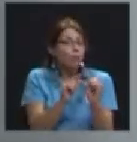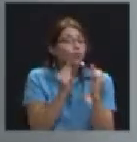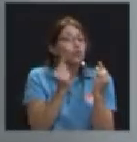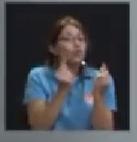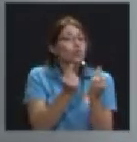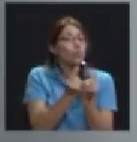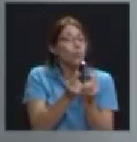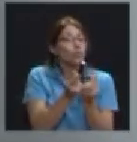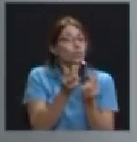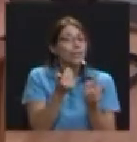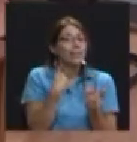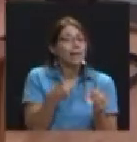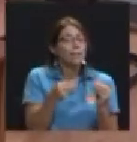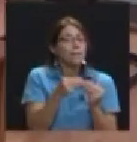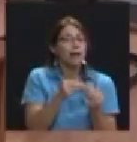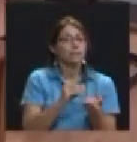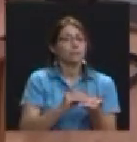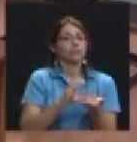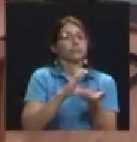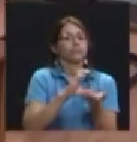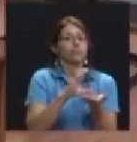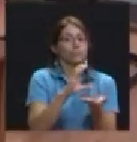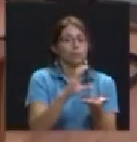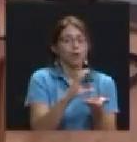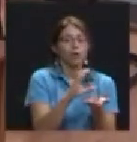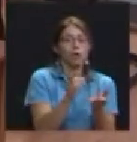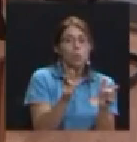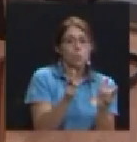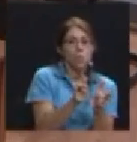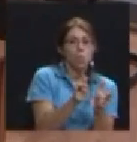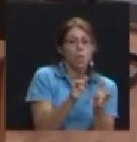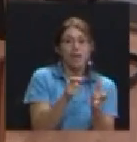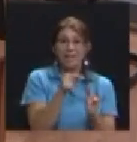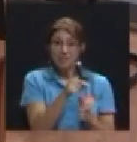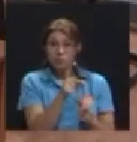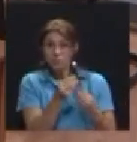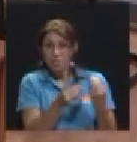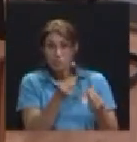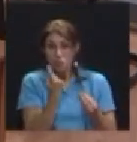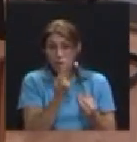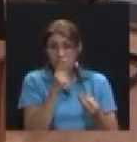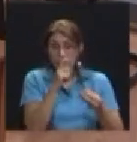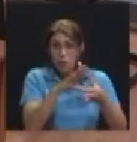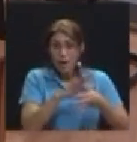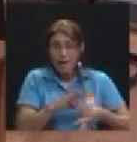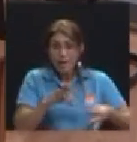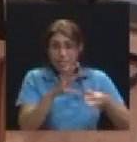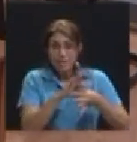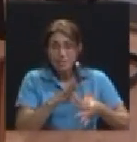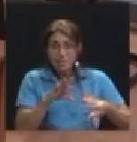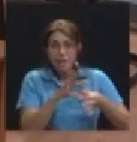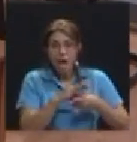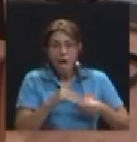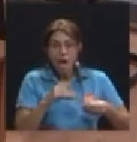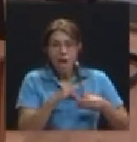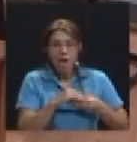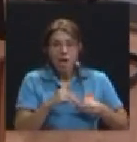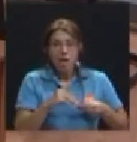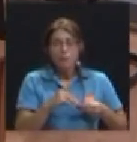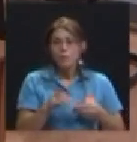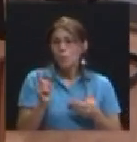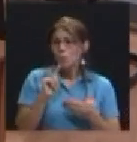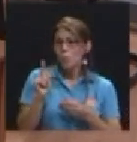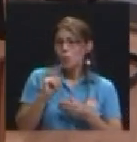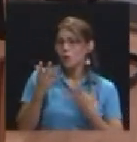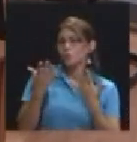Bueno, con respecto a la distribución del ingreso, los datos que arroja la encuesta, pues vienen